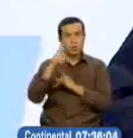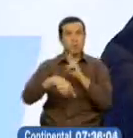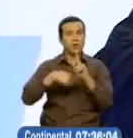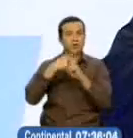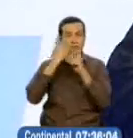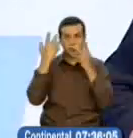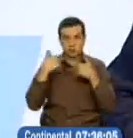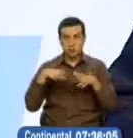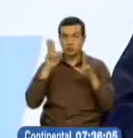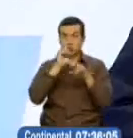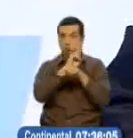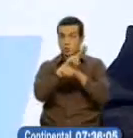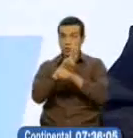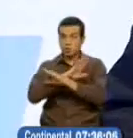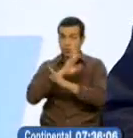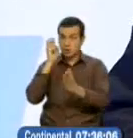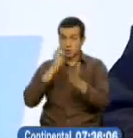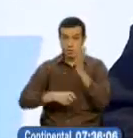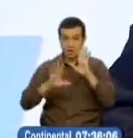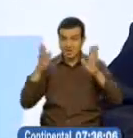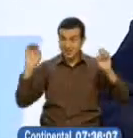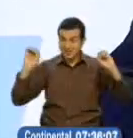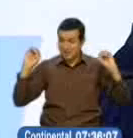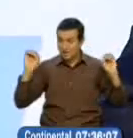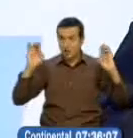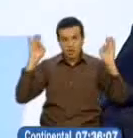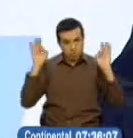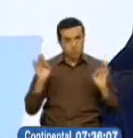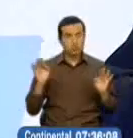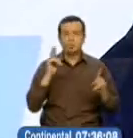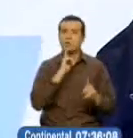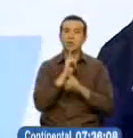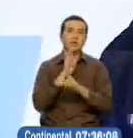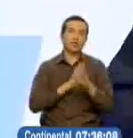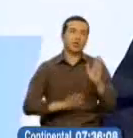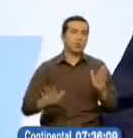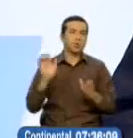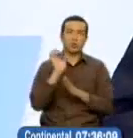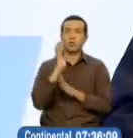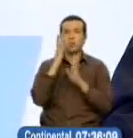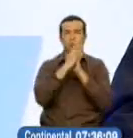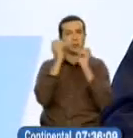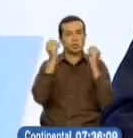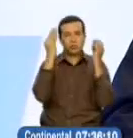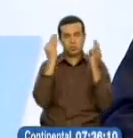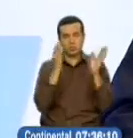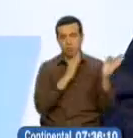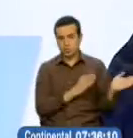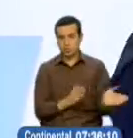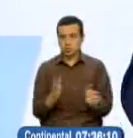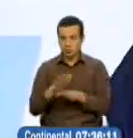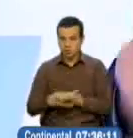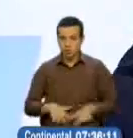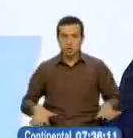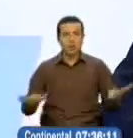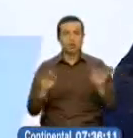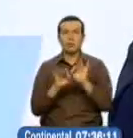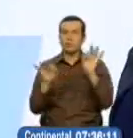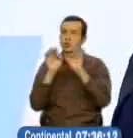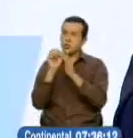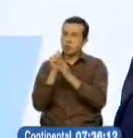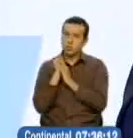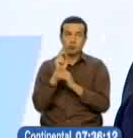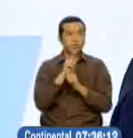llegar. El día que la superintendencia no sancione a nadie, es porque realmente el Ecuador habrá entendido que el ordenamiento territorial es bueno para todos, no